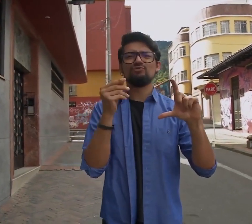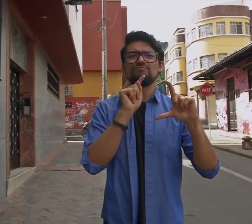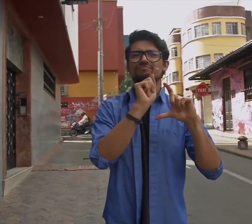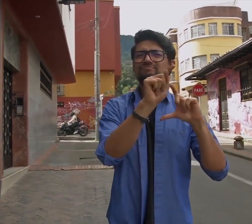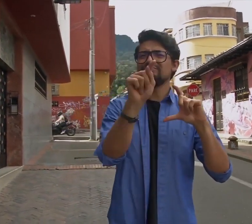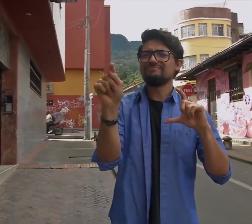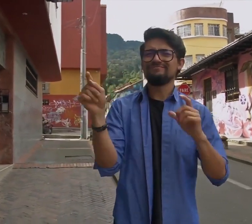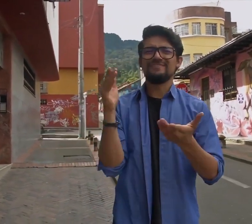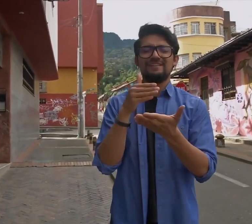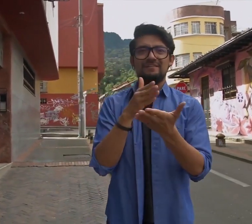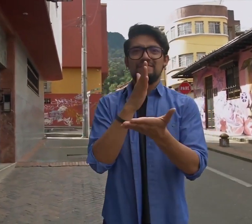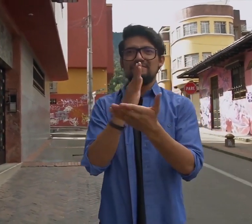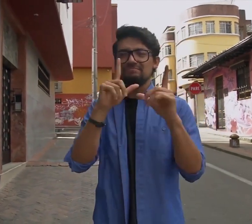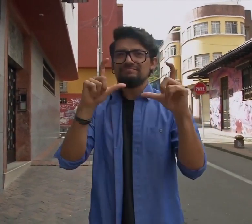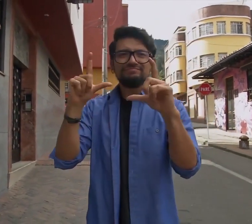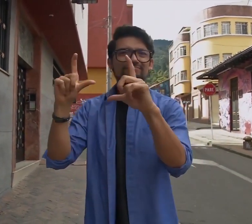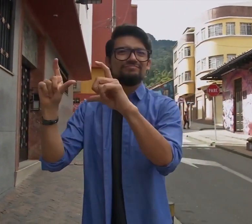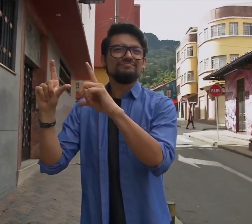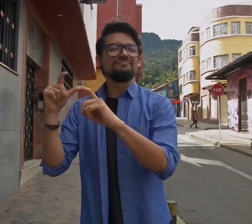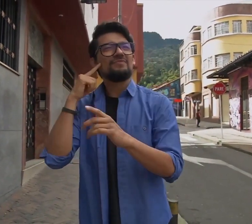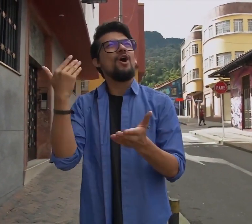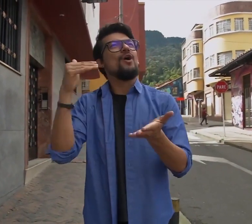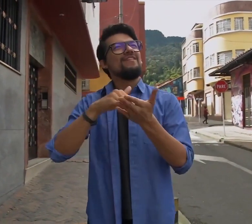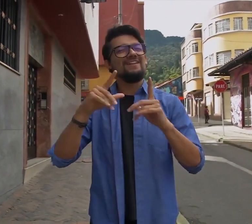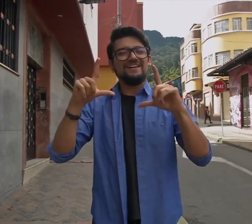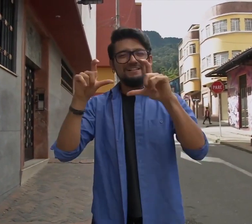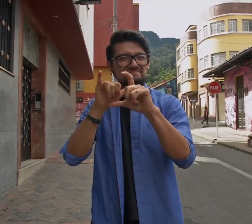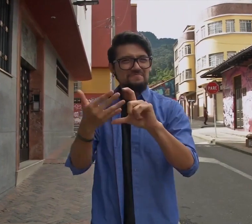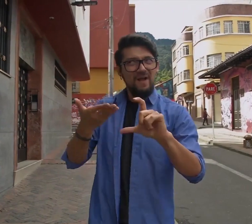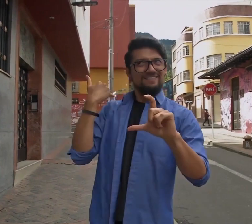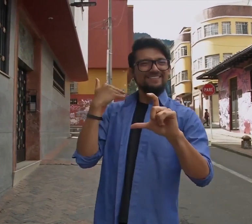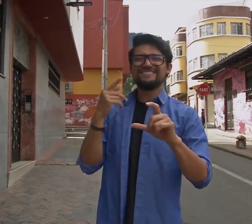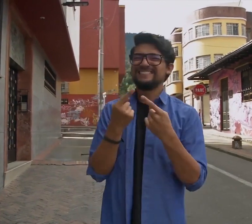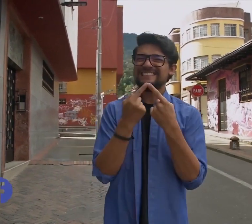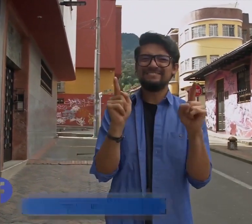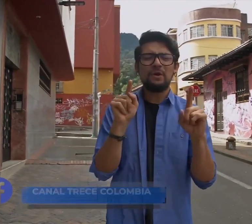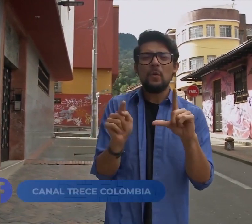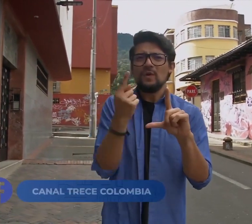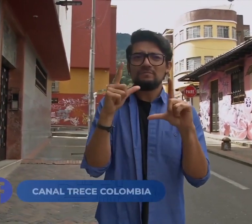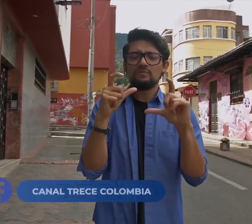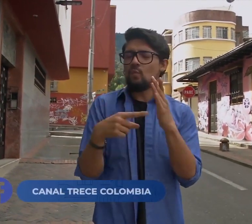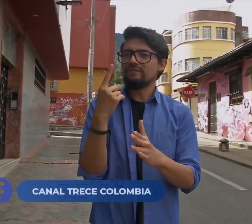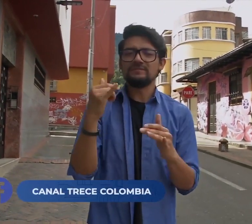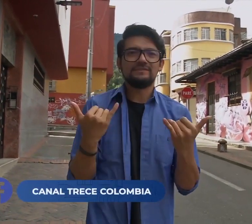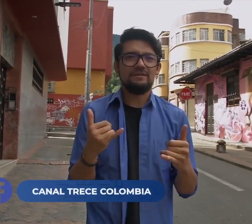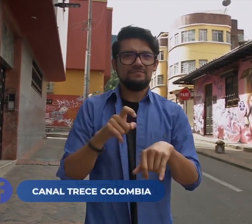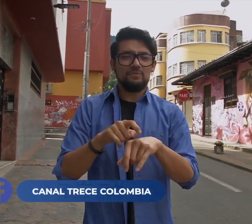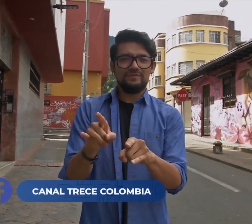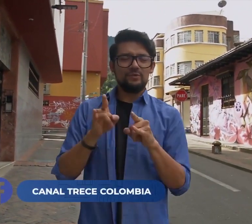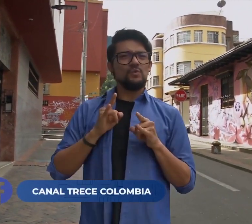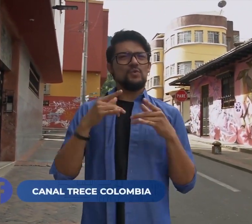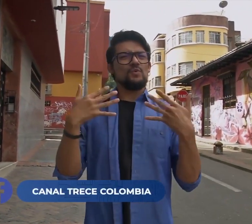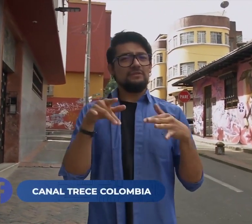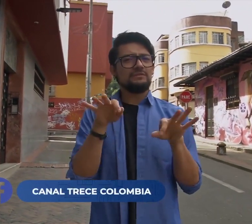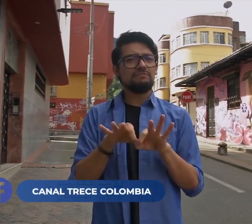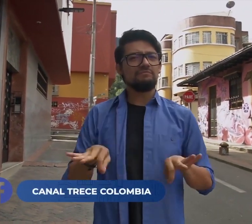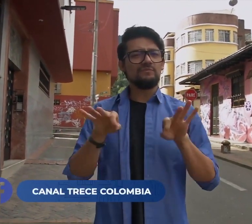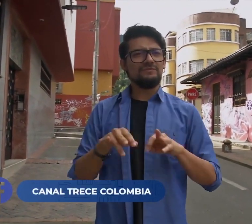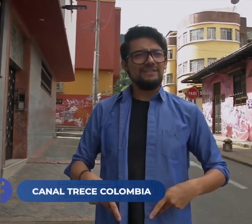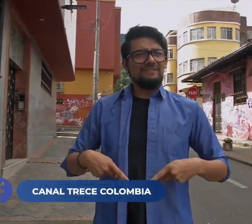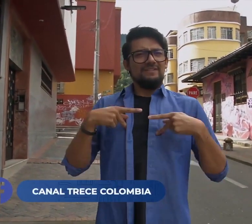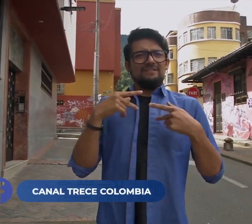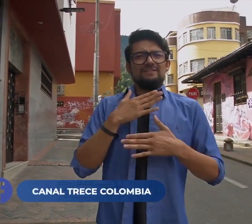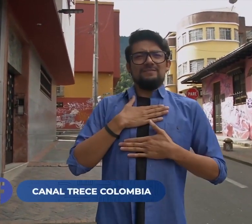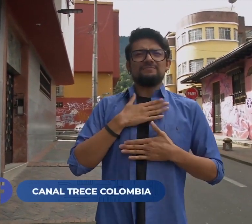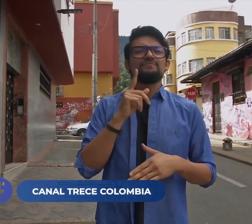inmortalizar momentos especiales que no volverán a suceder de idéntica forma es asombroso. La fotografía